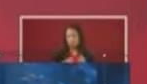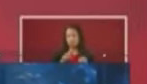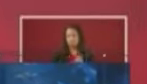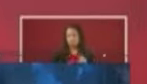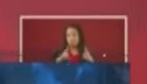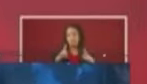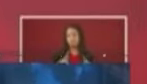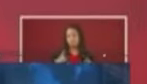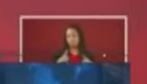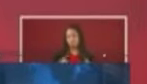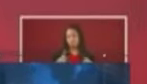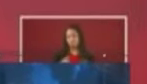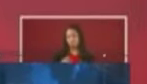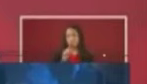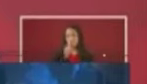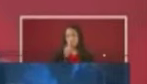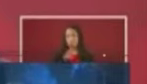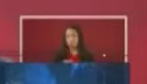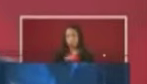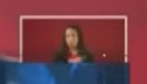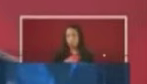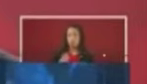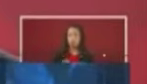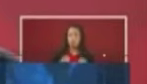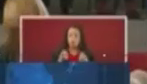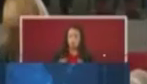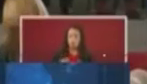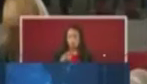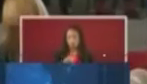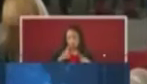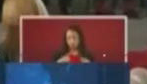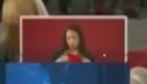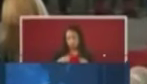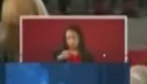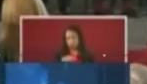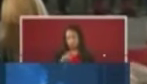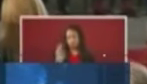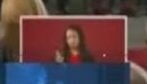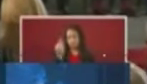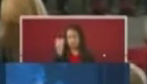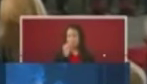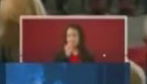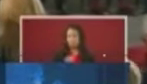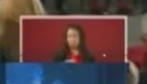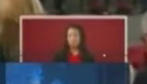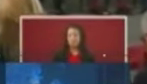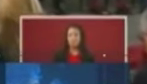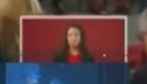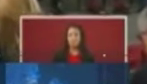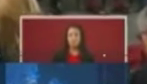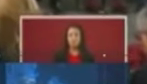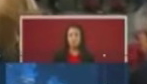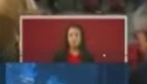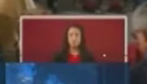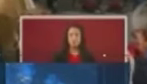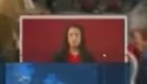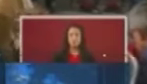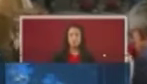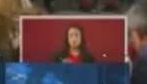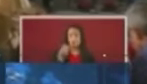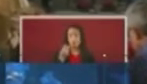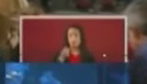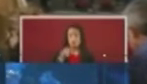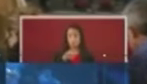tener una mejor justicia tendremos un mejor estado de derecho y una mayor seguridad jurídica. Al